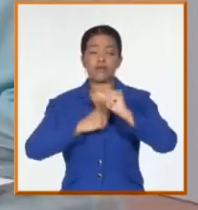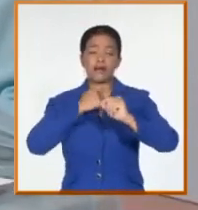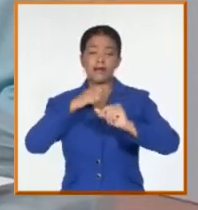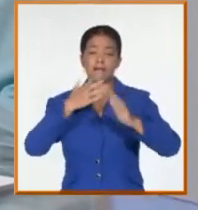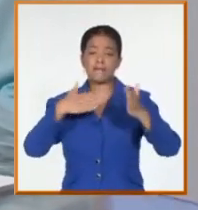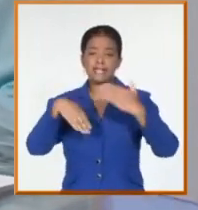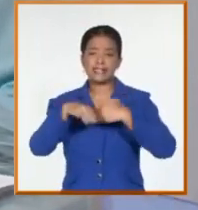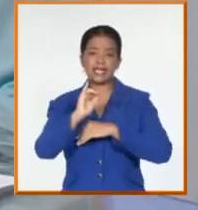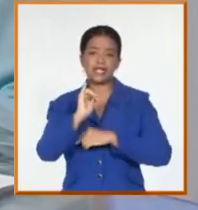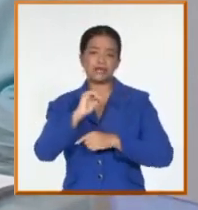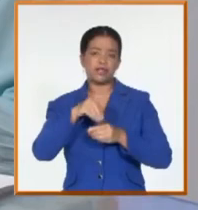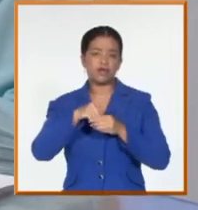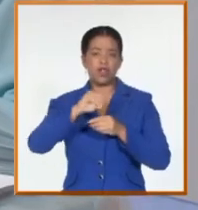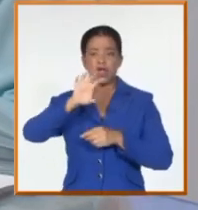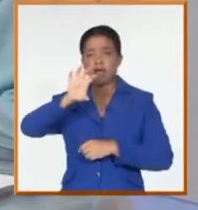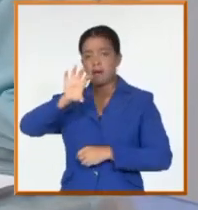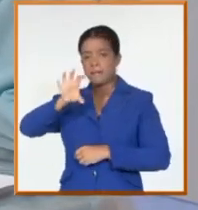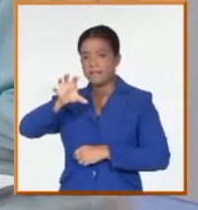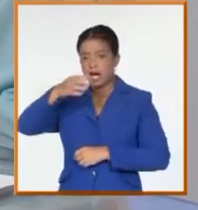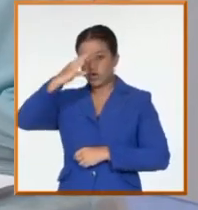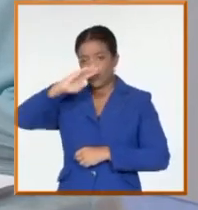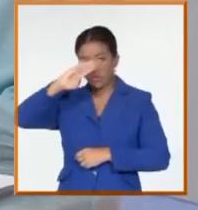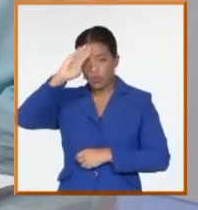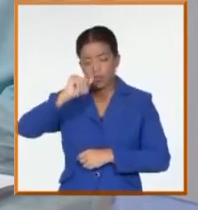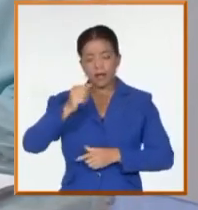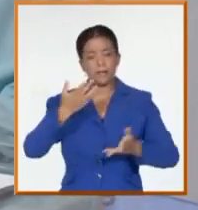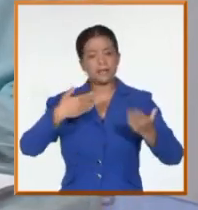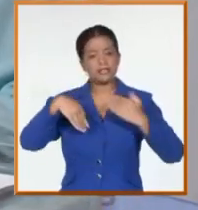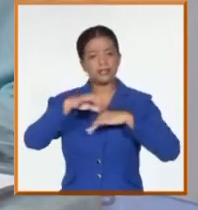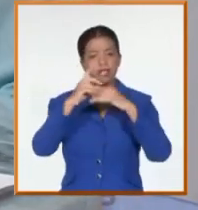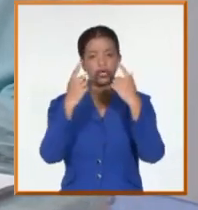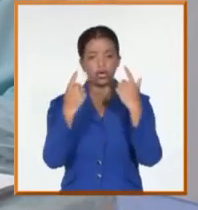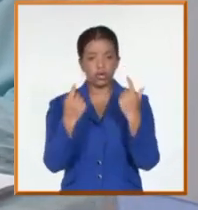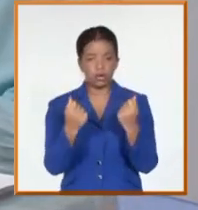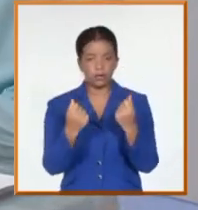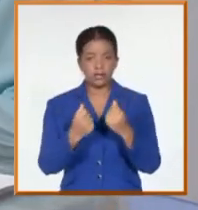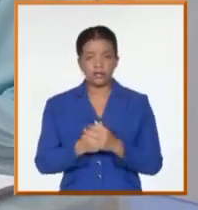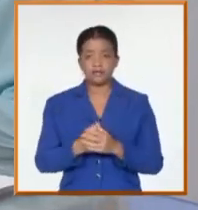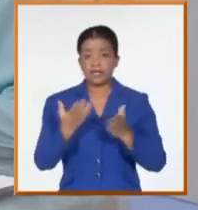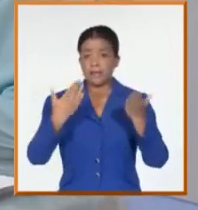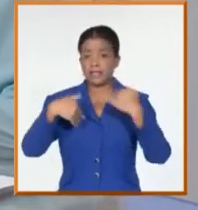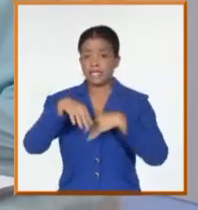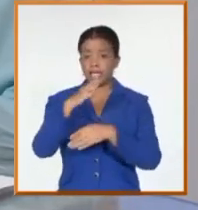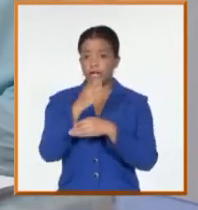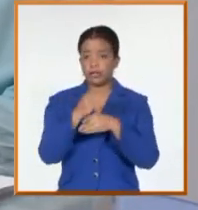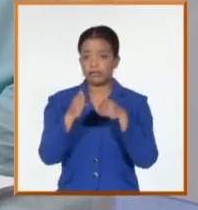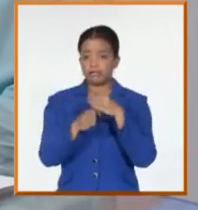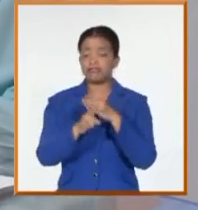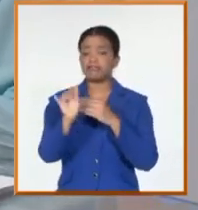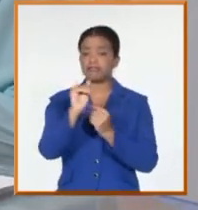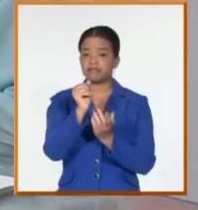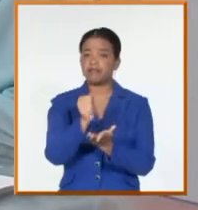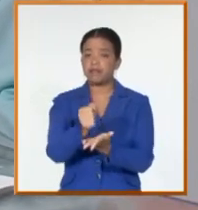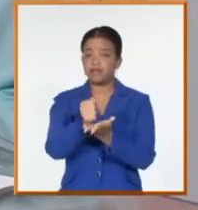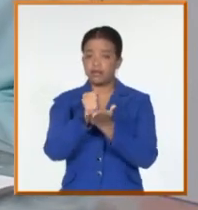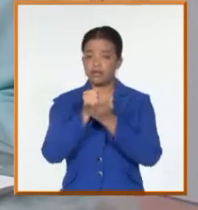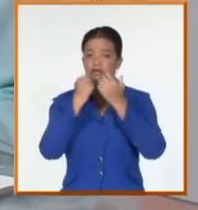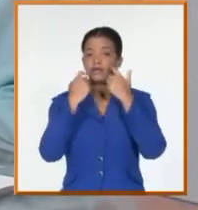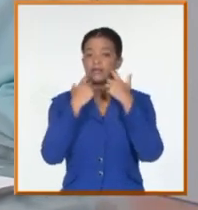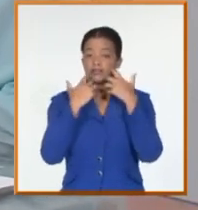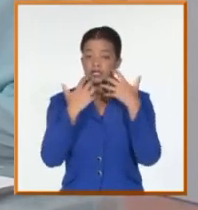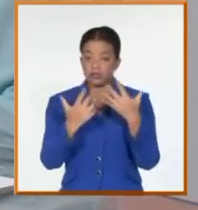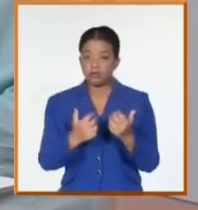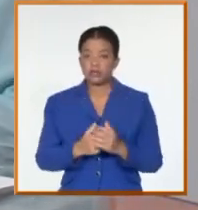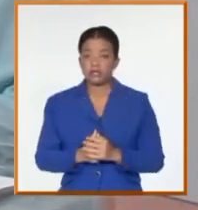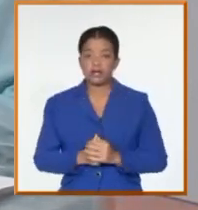dígase El Banco Central de Cuba el Ministerio de economía el micón que también ha jugado su parte muy importante sobre todo